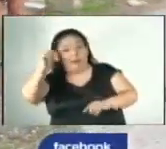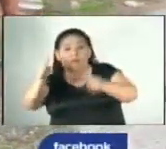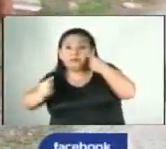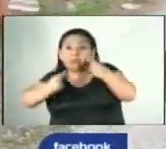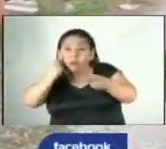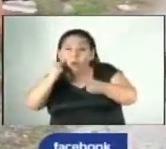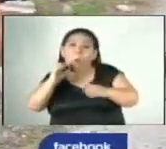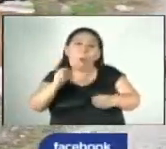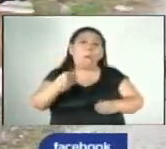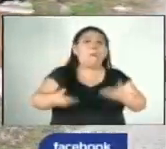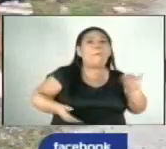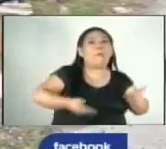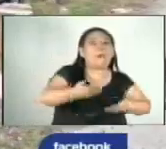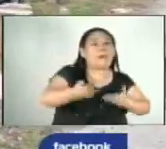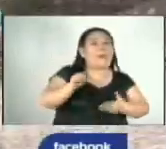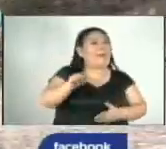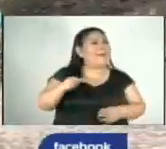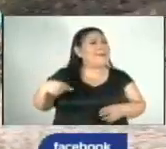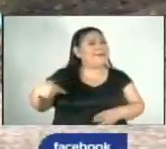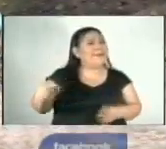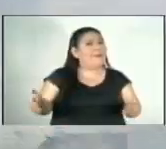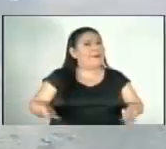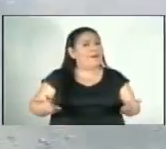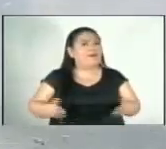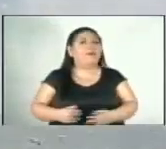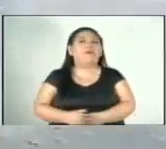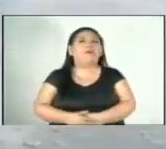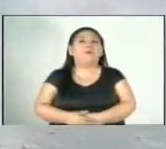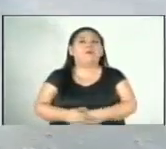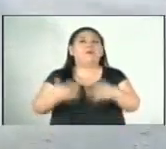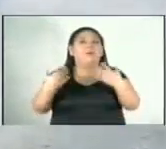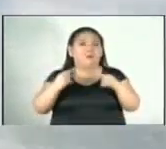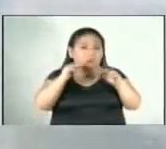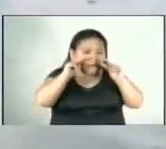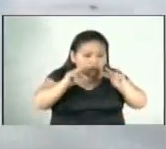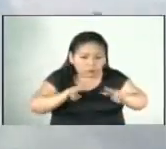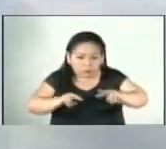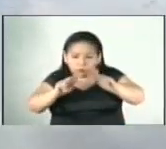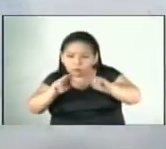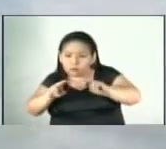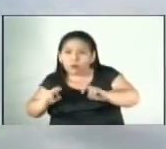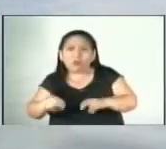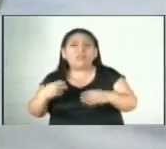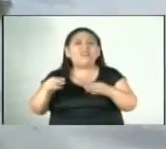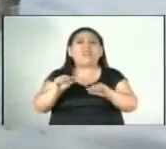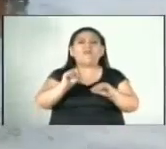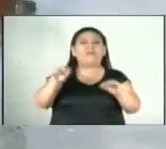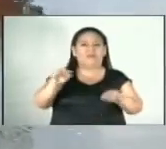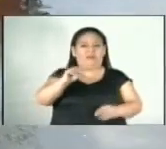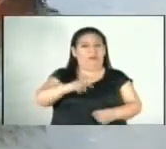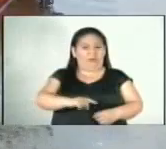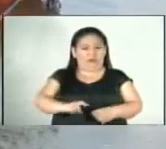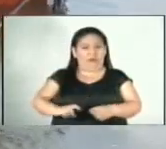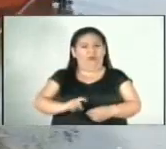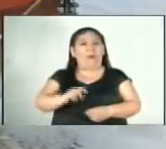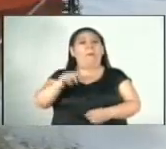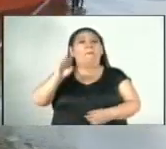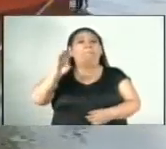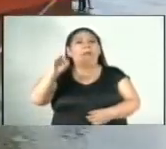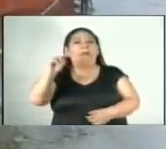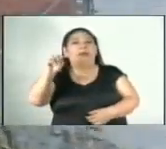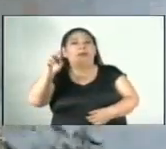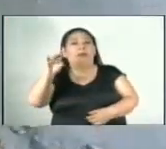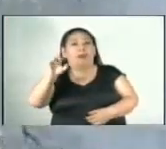y el comercio característico de la zona. Luego que identificaran la presencia de cianobacterias, las cuales afectan